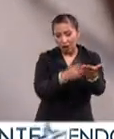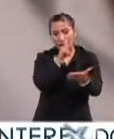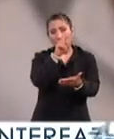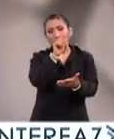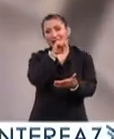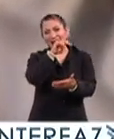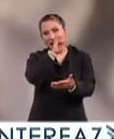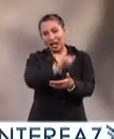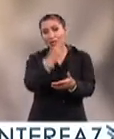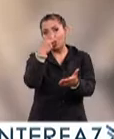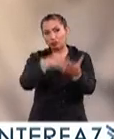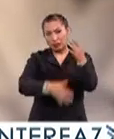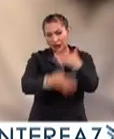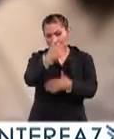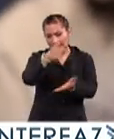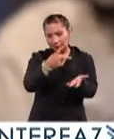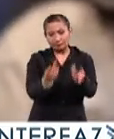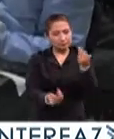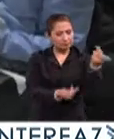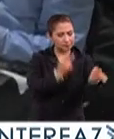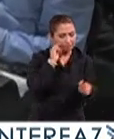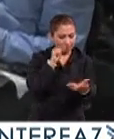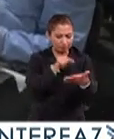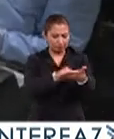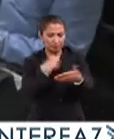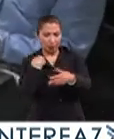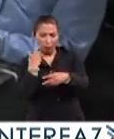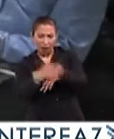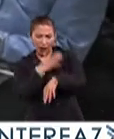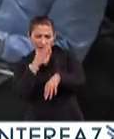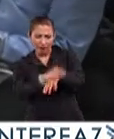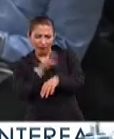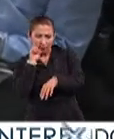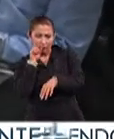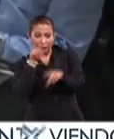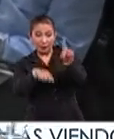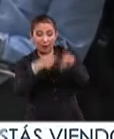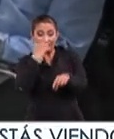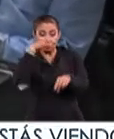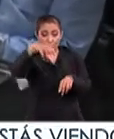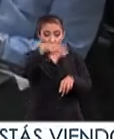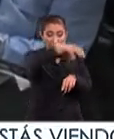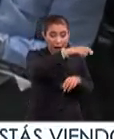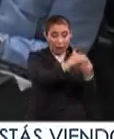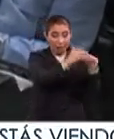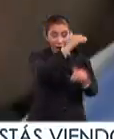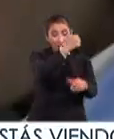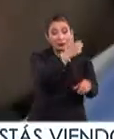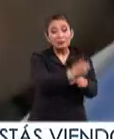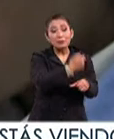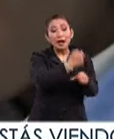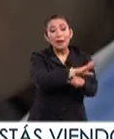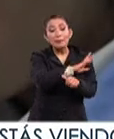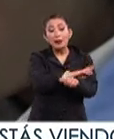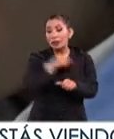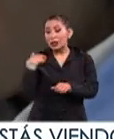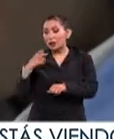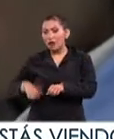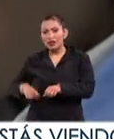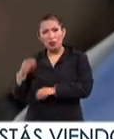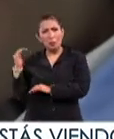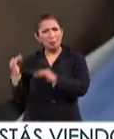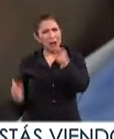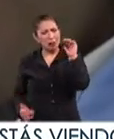Planea, aplicada en 2015, muestran que el puntaje promedio por tipo de escuela es mayor en las primarias privadas que en las